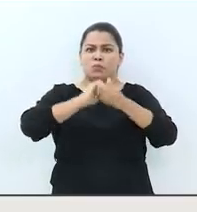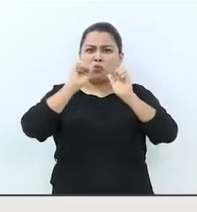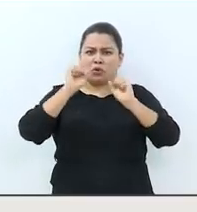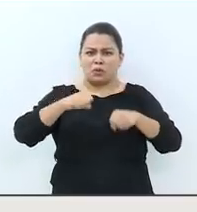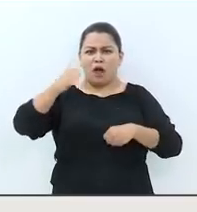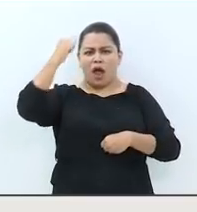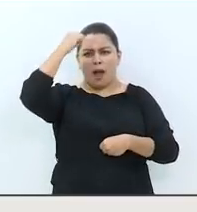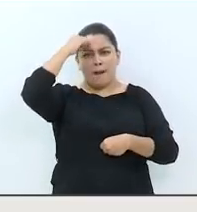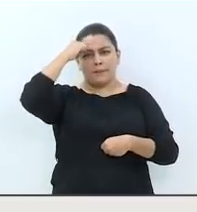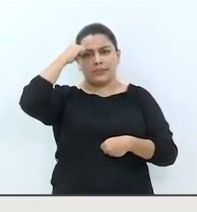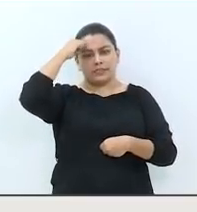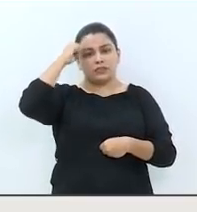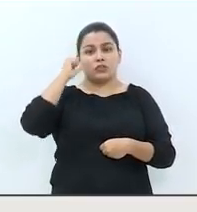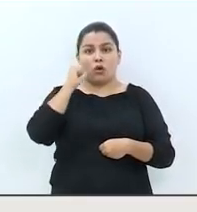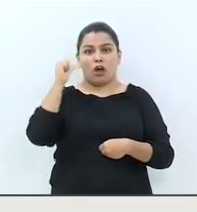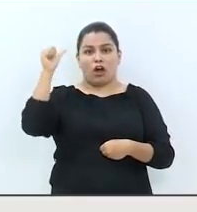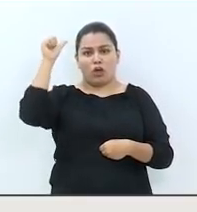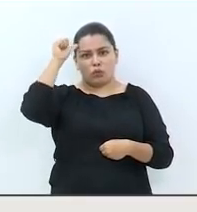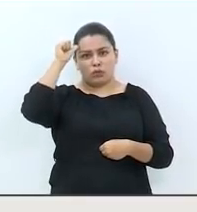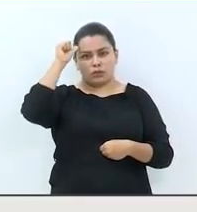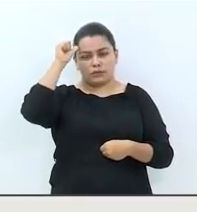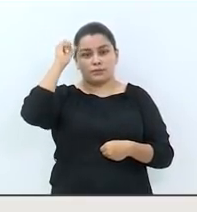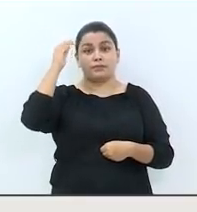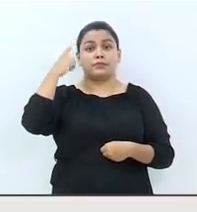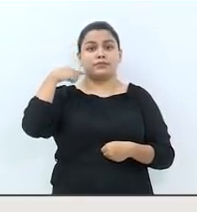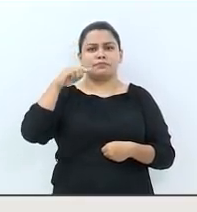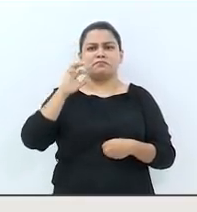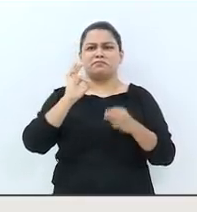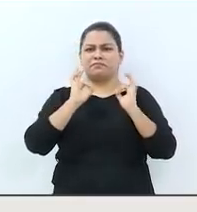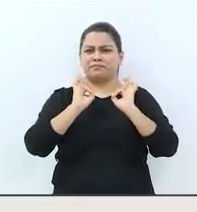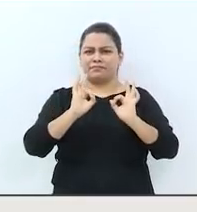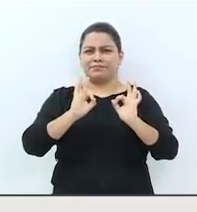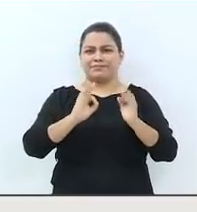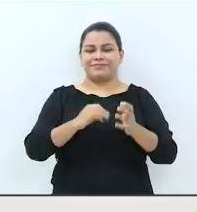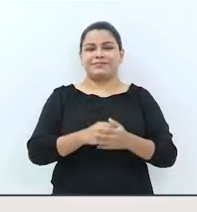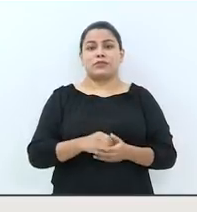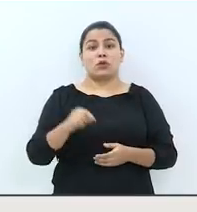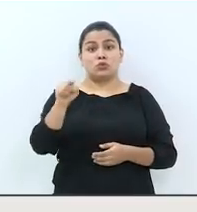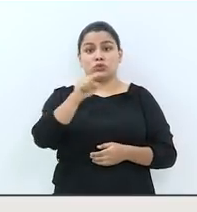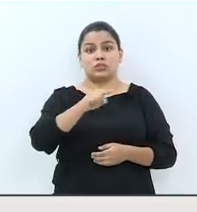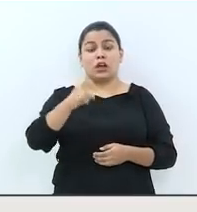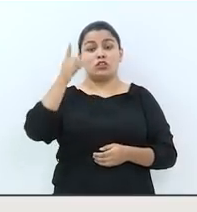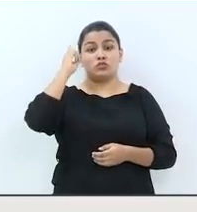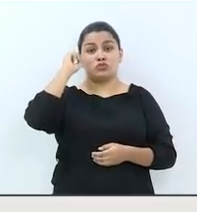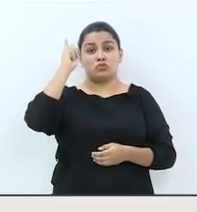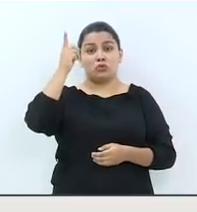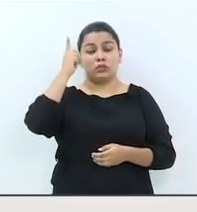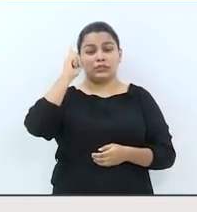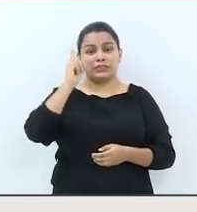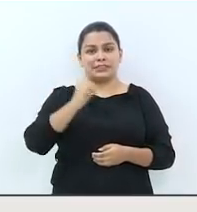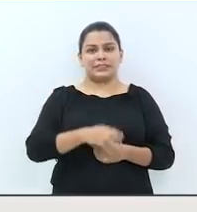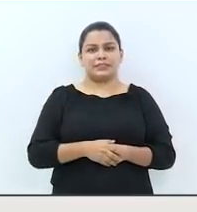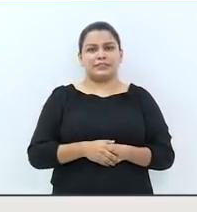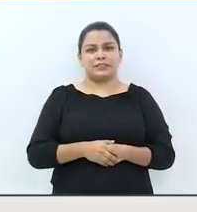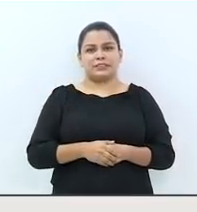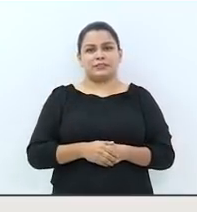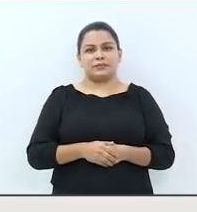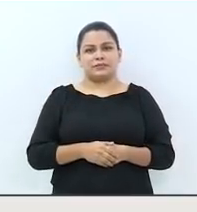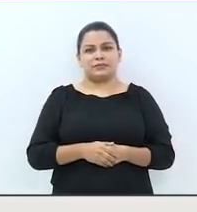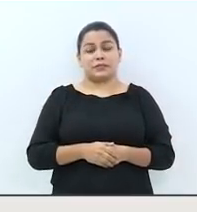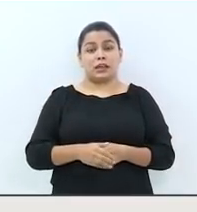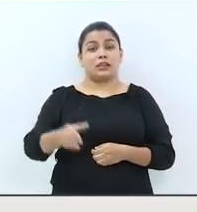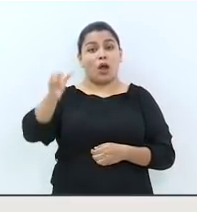adultos. Súper. E incluso, ¿qué les parece, estimadas y estimados docentes, si les cuento, que